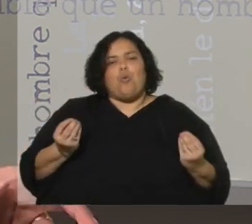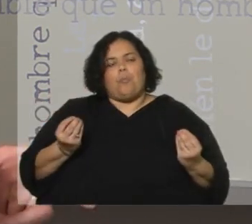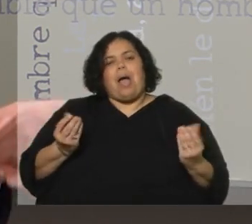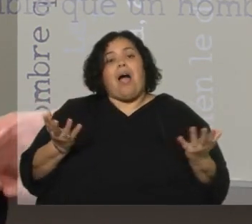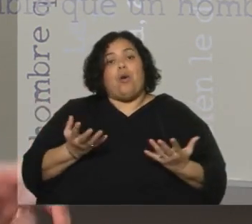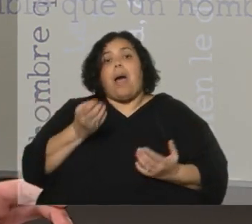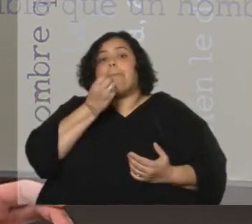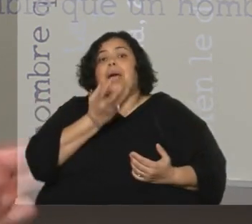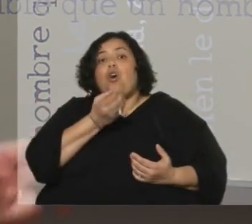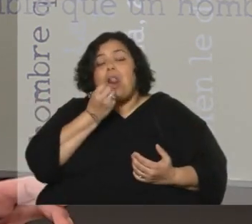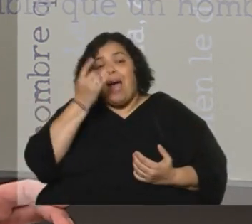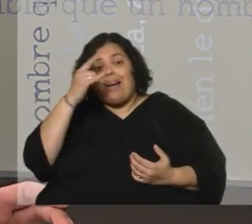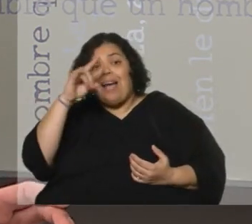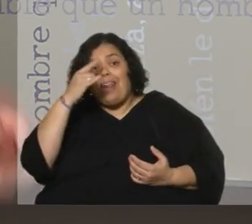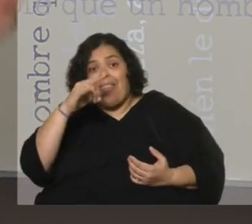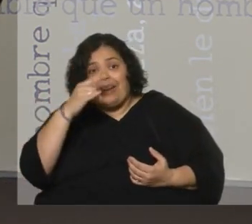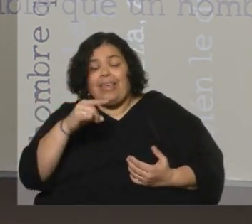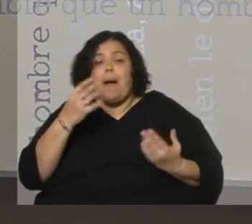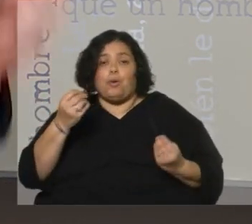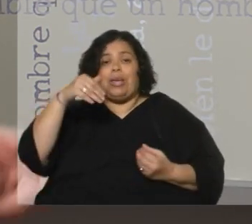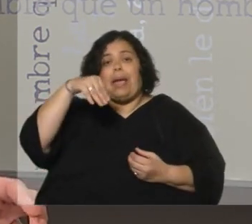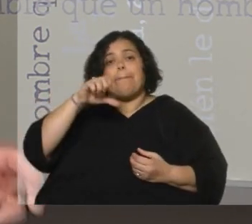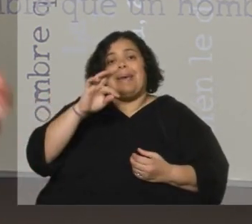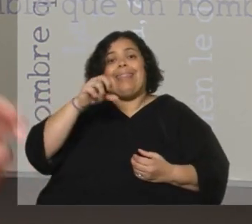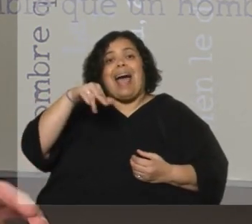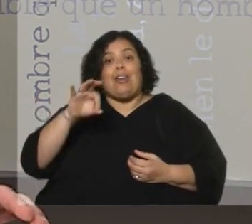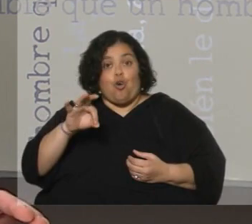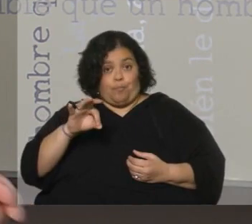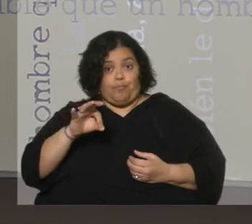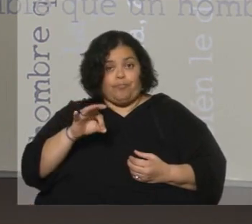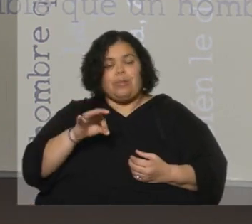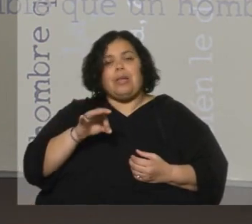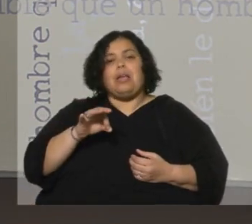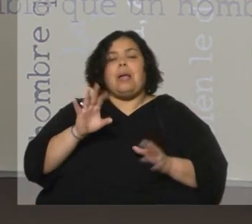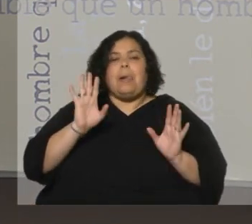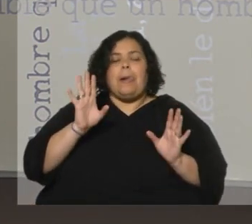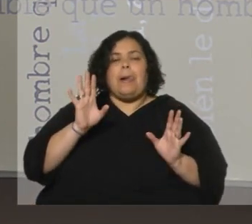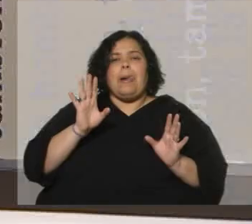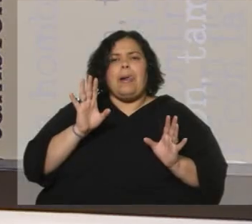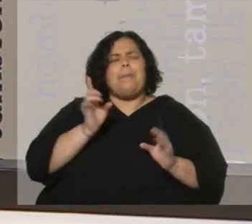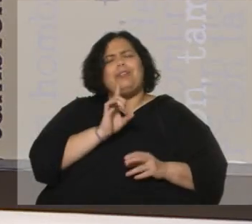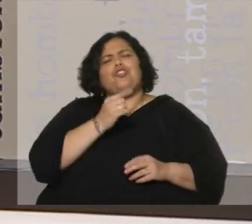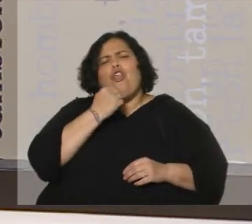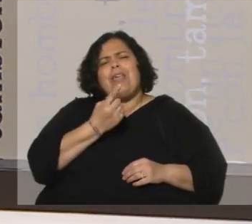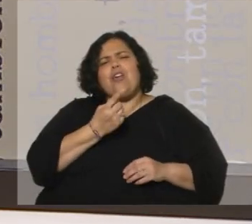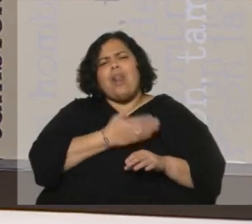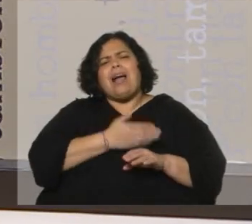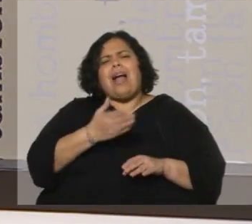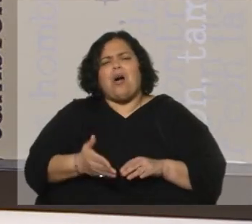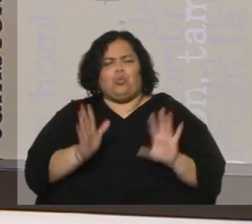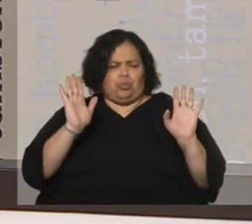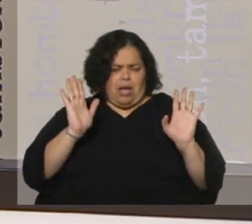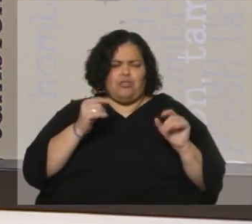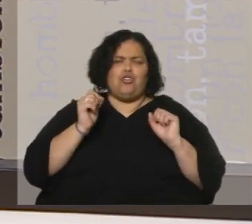mejora En la ganadería porque es es metano y el metano demora menos tiempo en la atmósfera en irse pero yo no hablo tanto de la causa sio es están preparados porque es